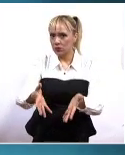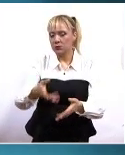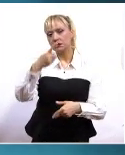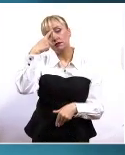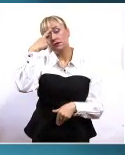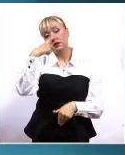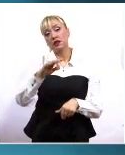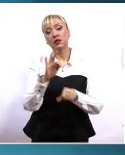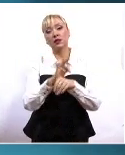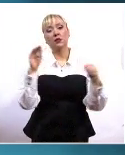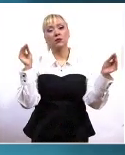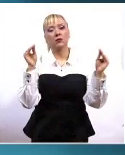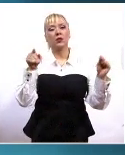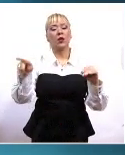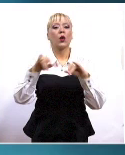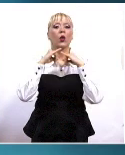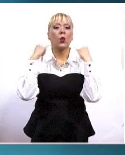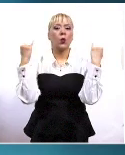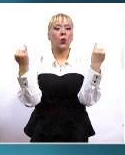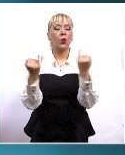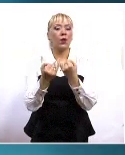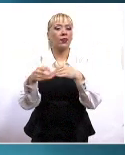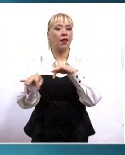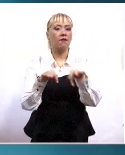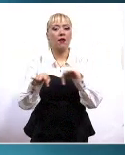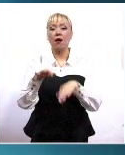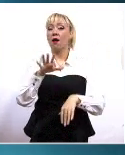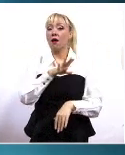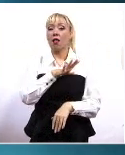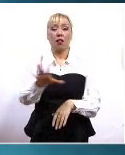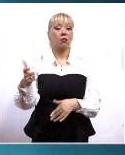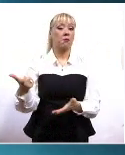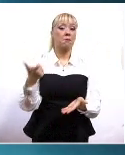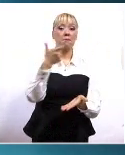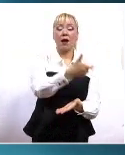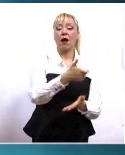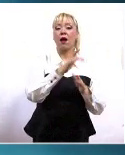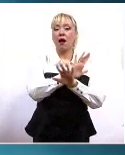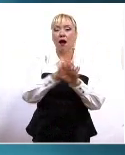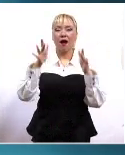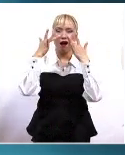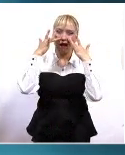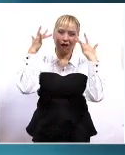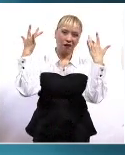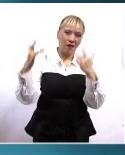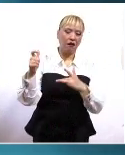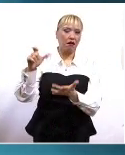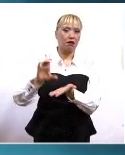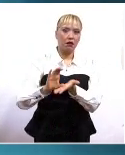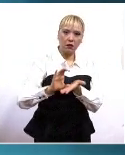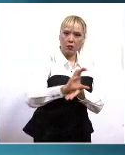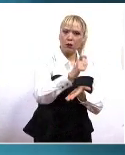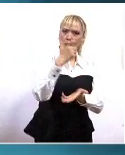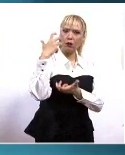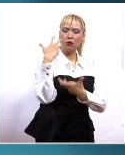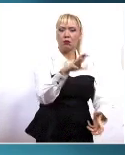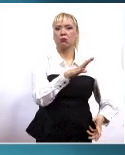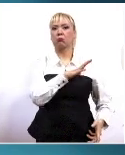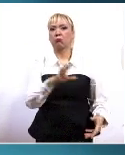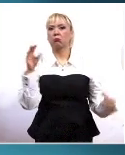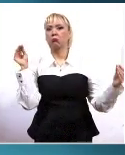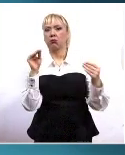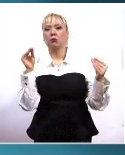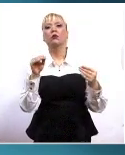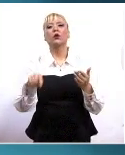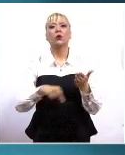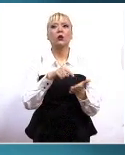la omisión de la Junta Laboral de dictar el laudo en el juicio respectivo. Se surte a favor del juez de distrito que ejerce jurisdicción en